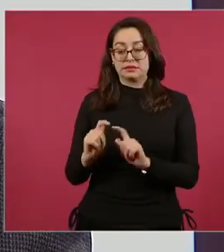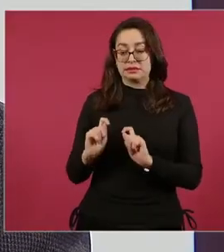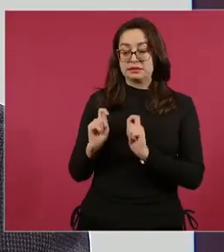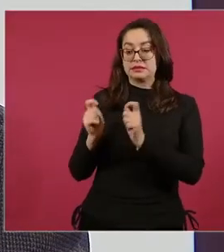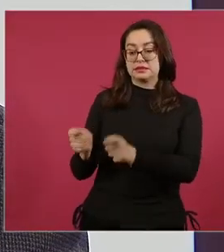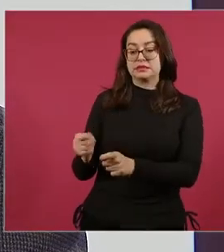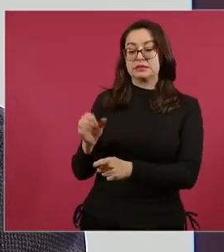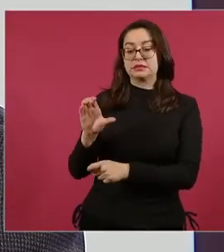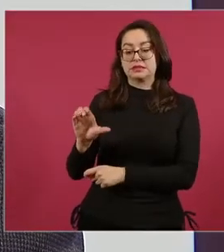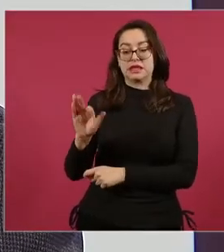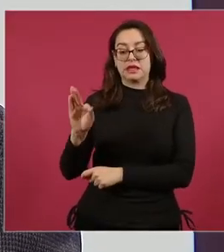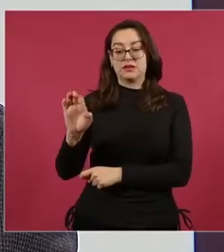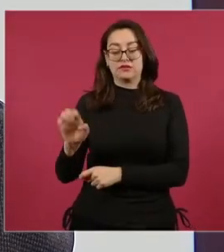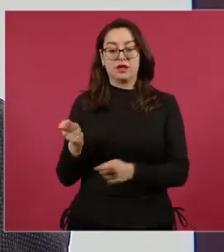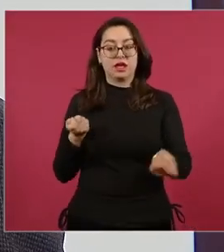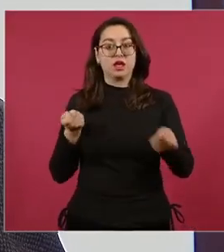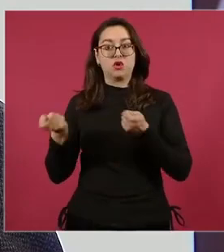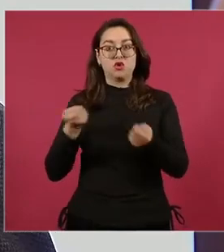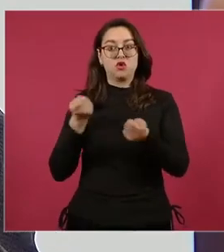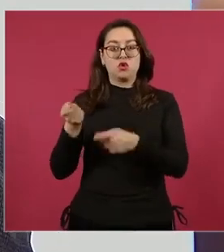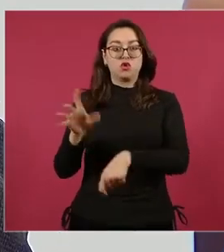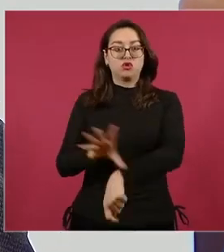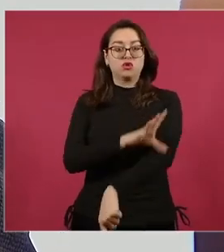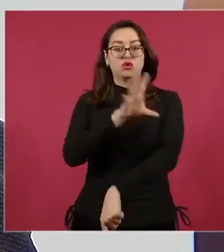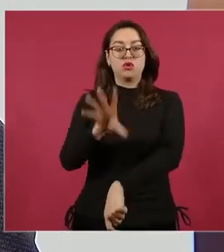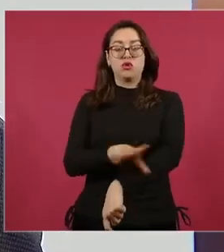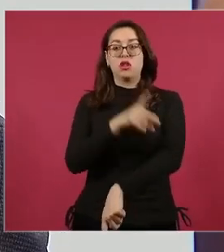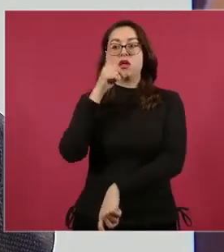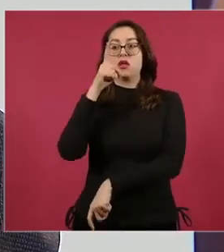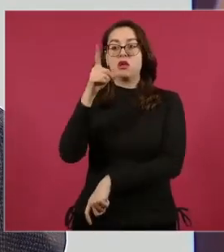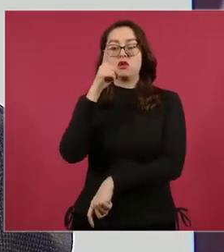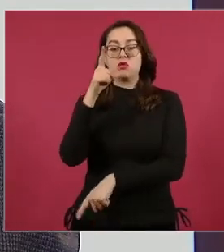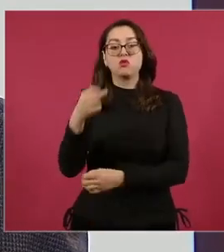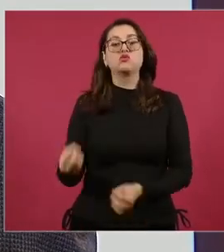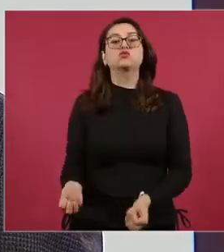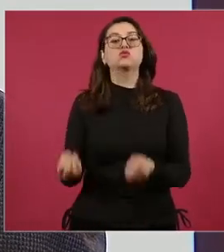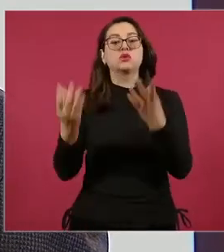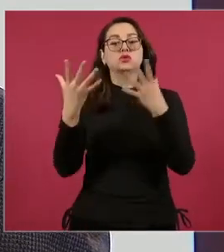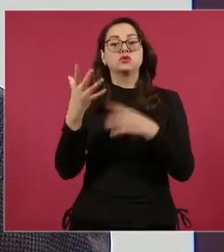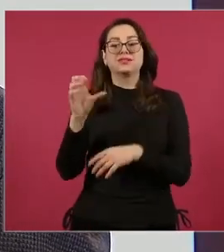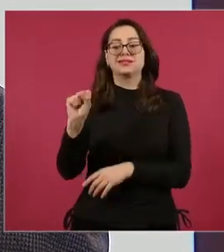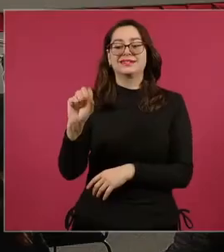al 61% a septiembre de este año.